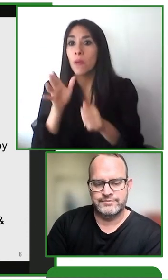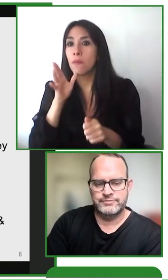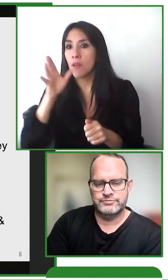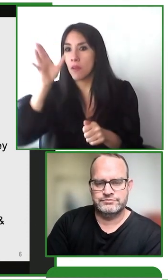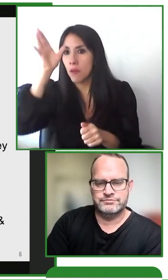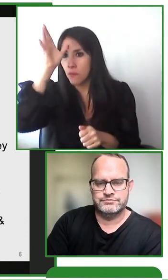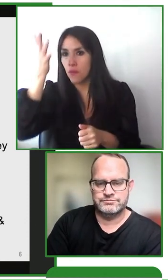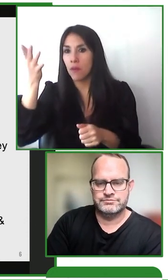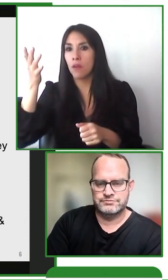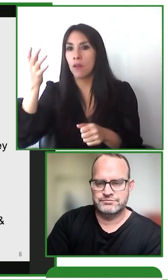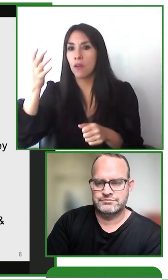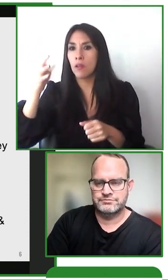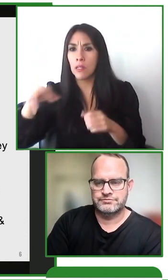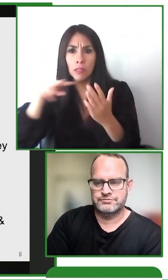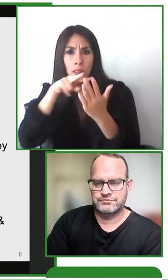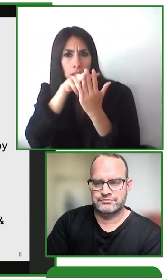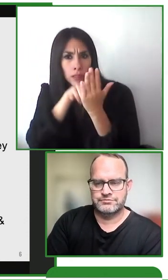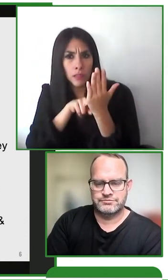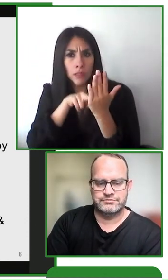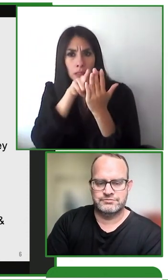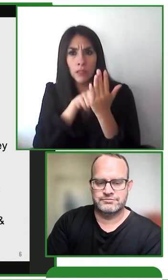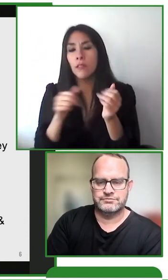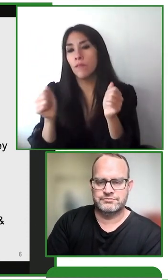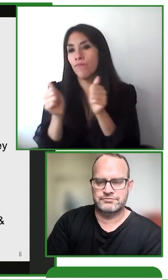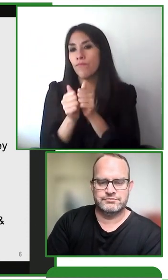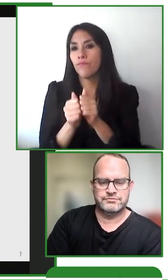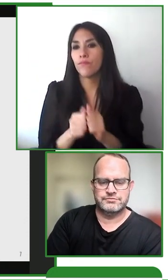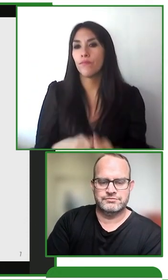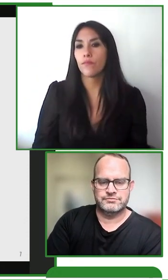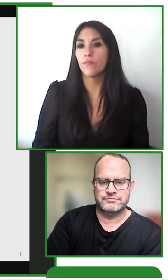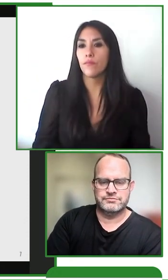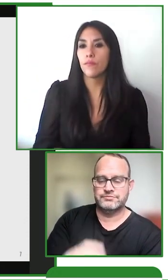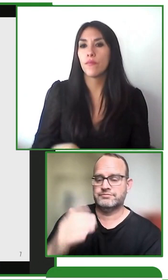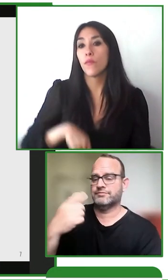meses vamos a recoger datos de estas familias